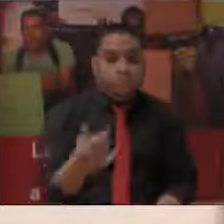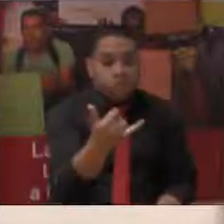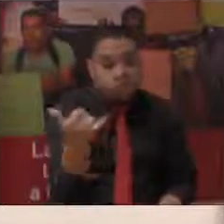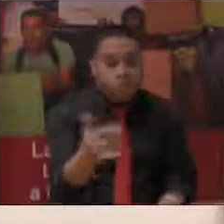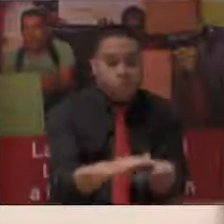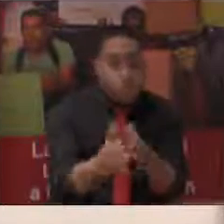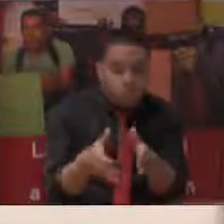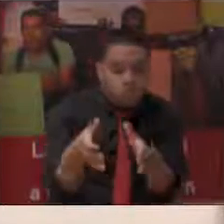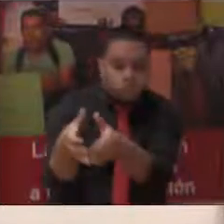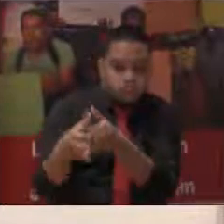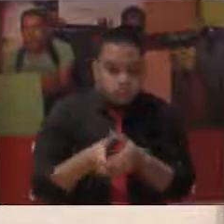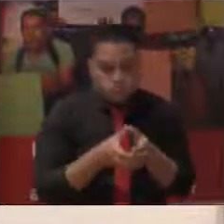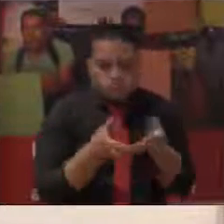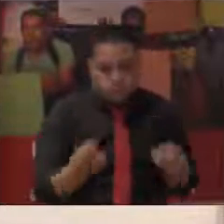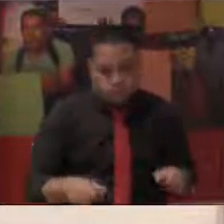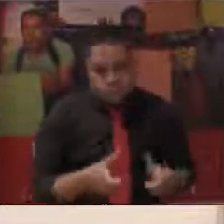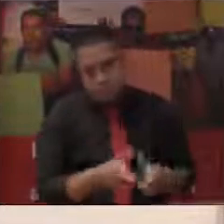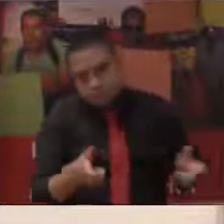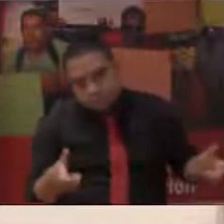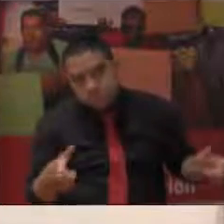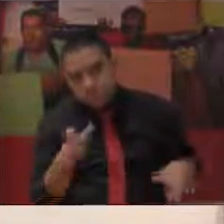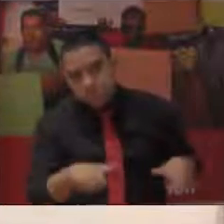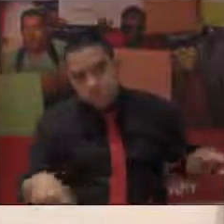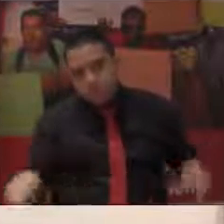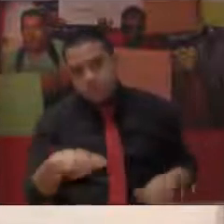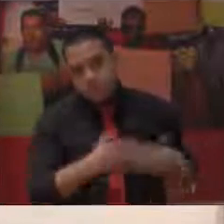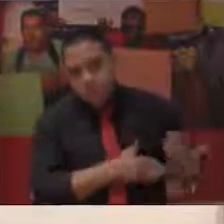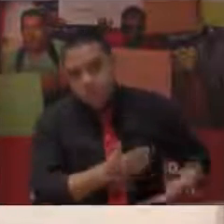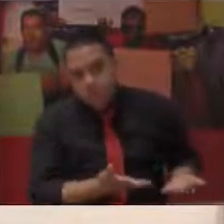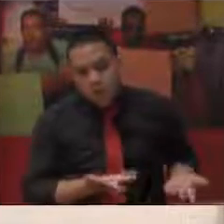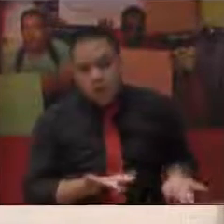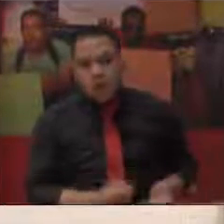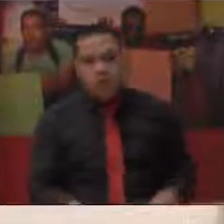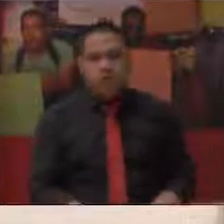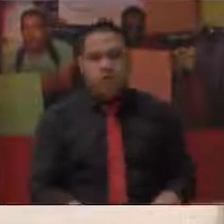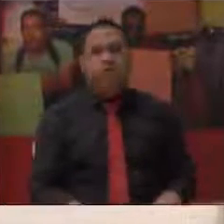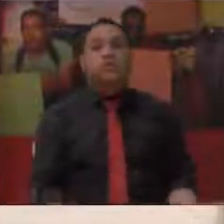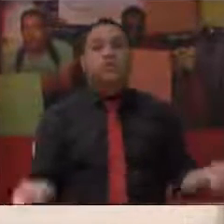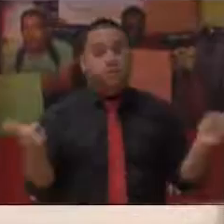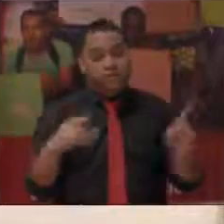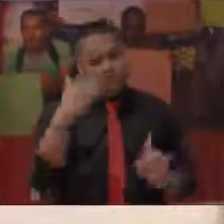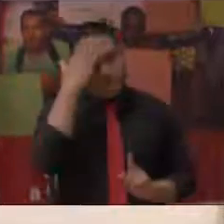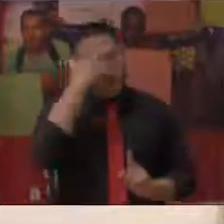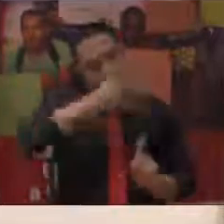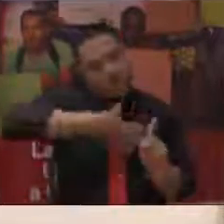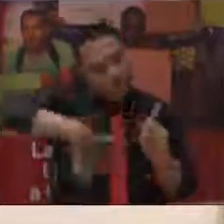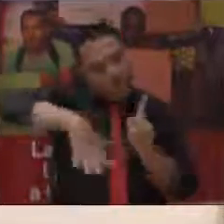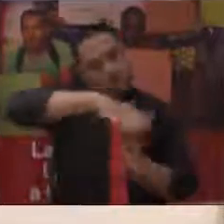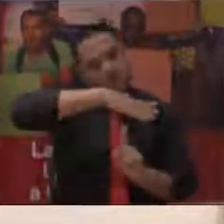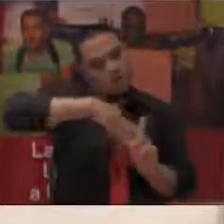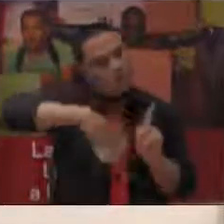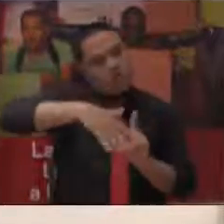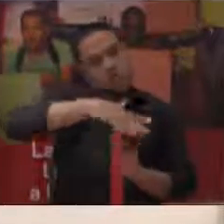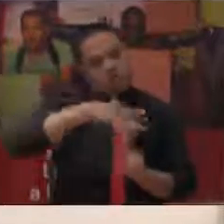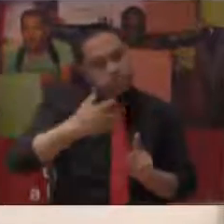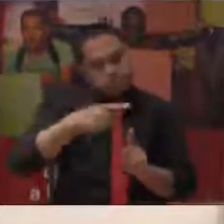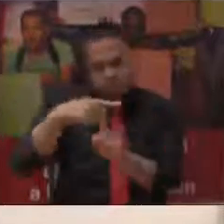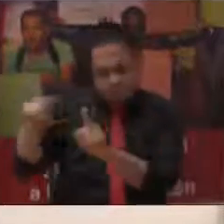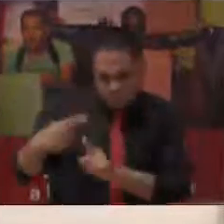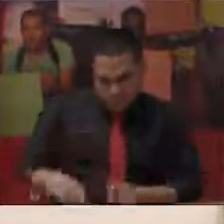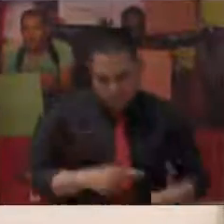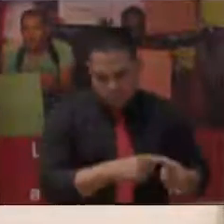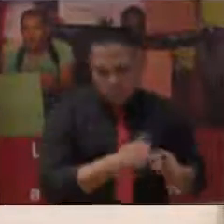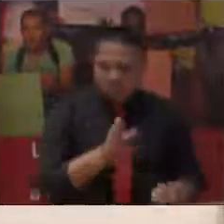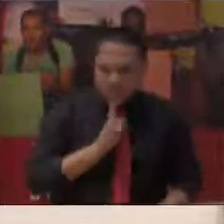comunidades receptoras de gran número de personas en proceso de reintegración, y dentro de ese contexto, pues trabajamos con